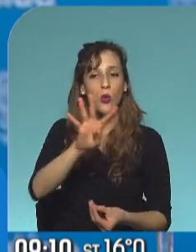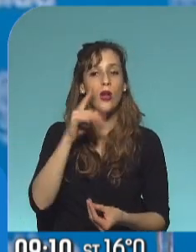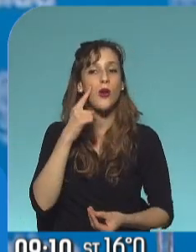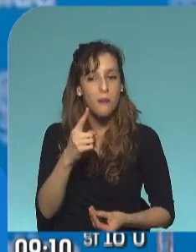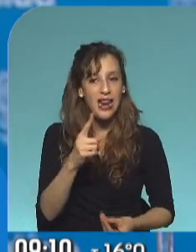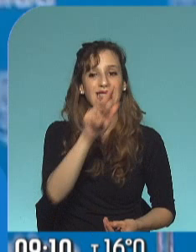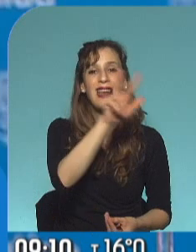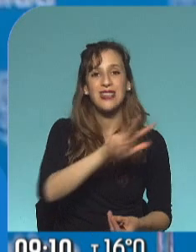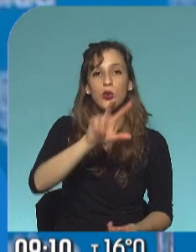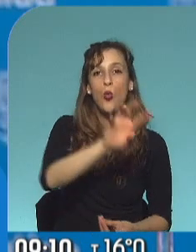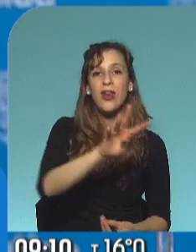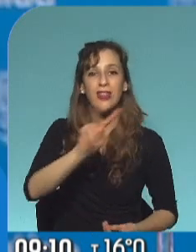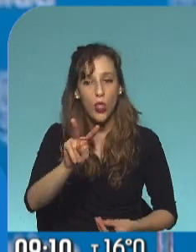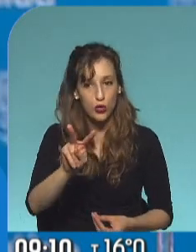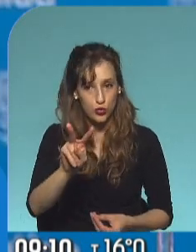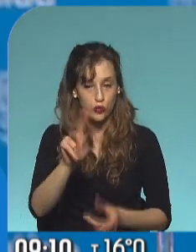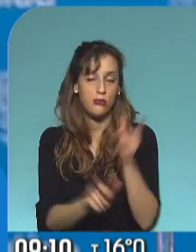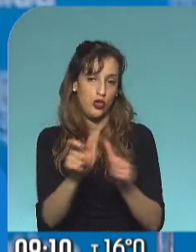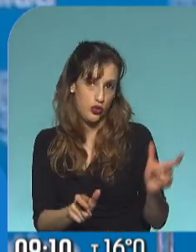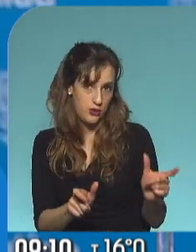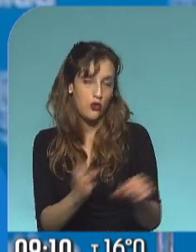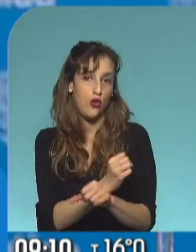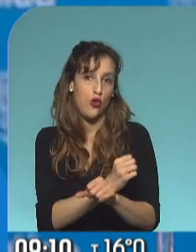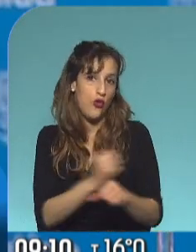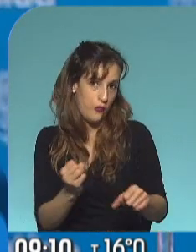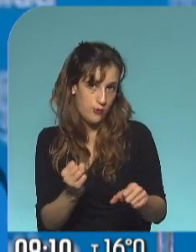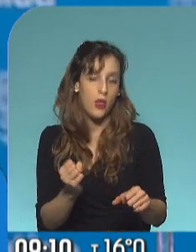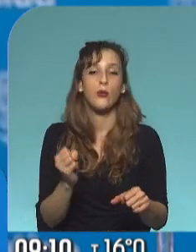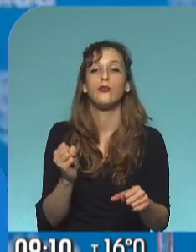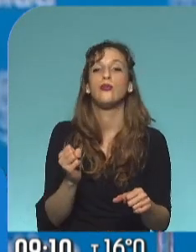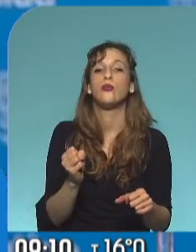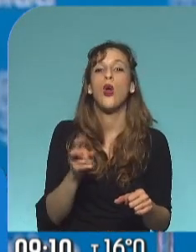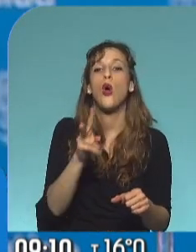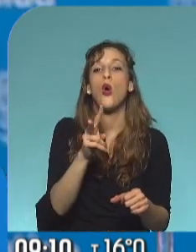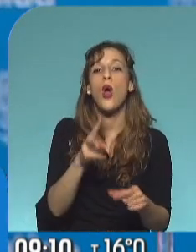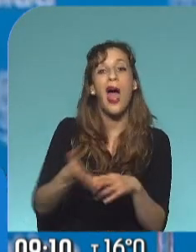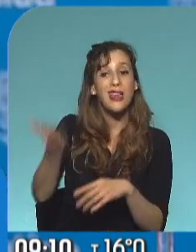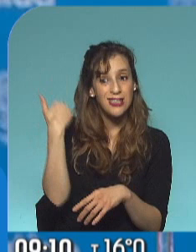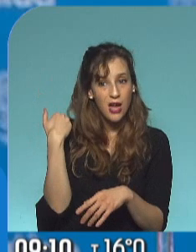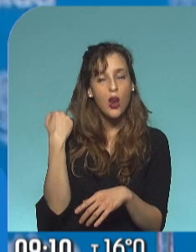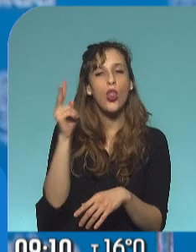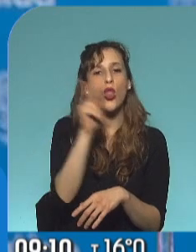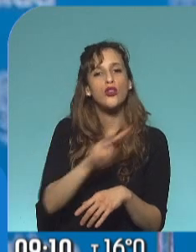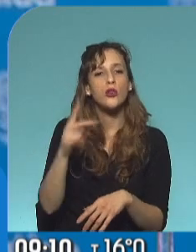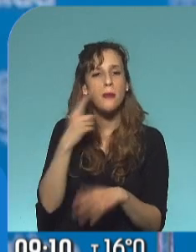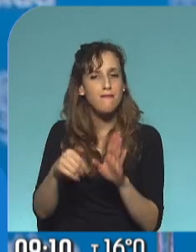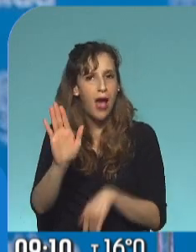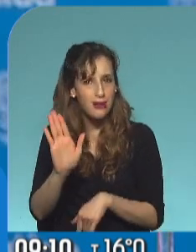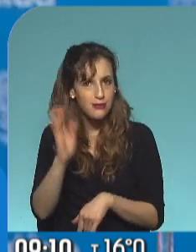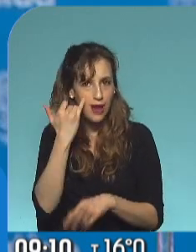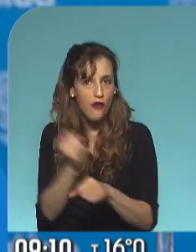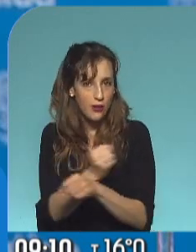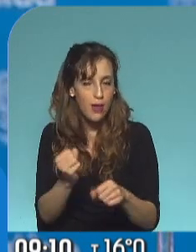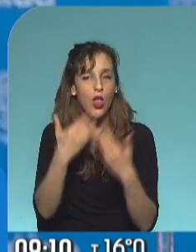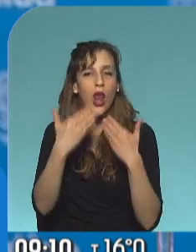342 casos 206 mil 709 se confirmaron en la jornada de ayer según la organización mundial de la